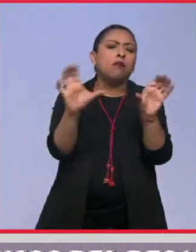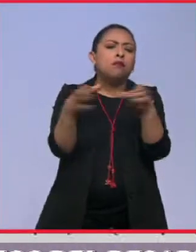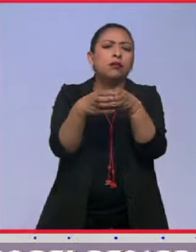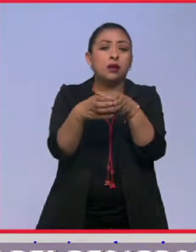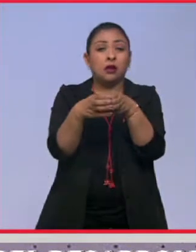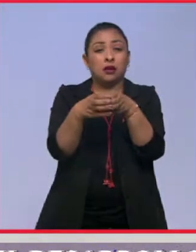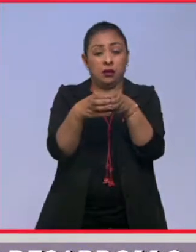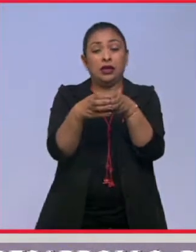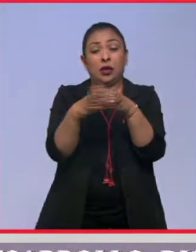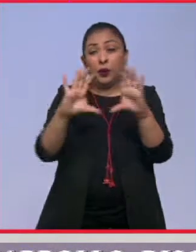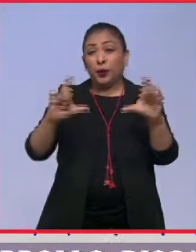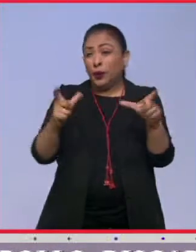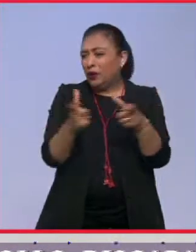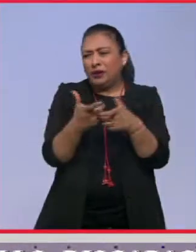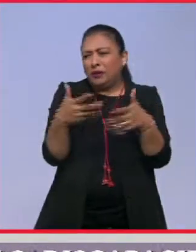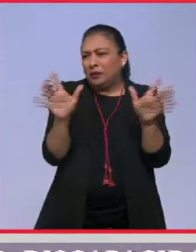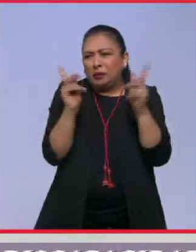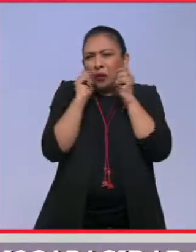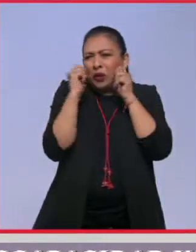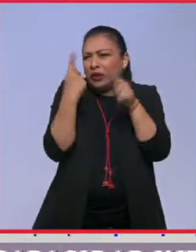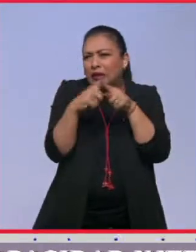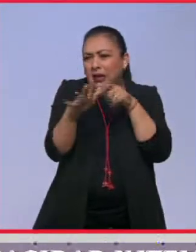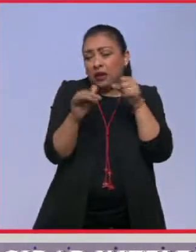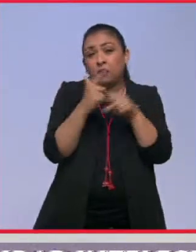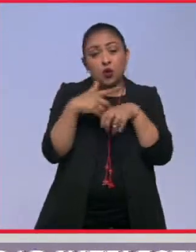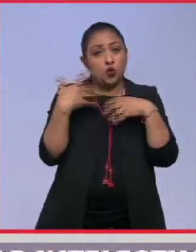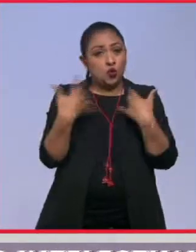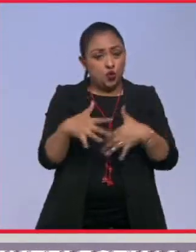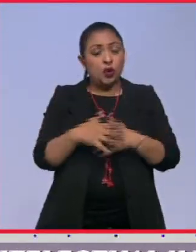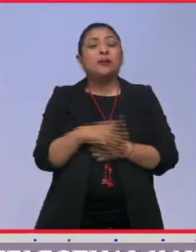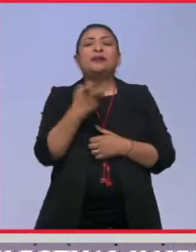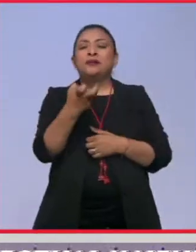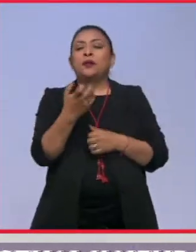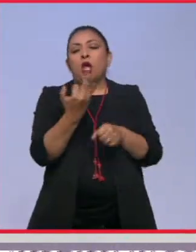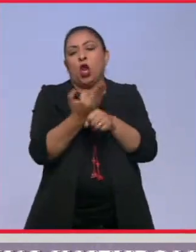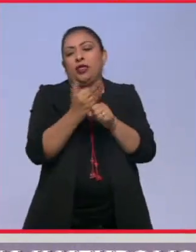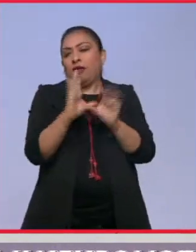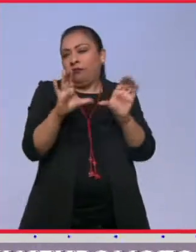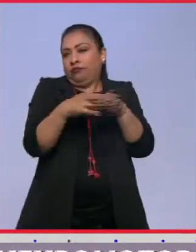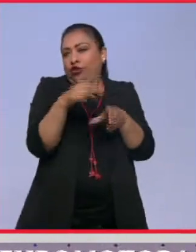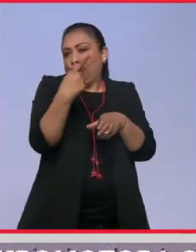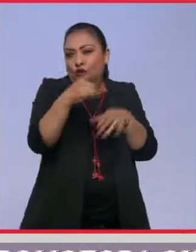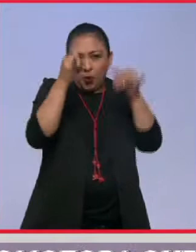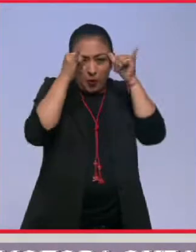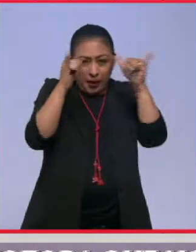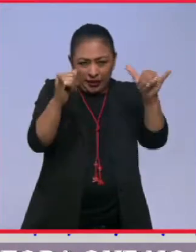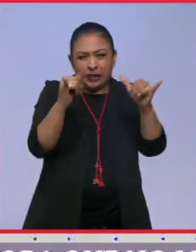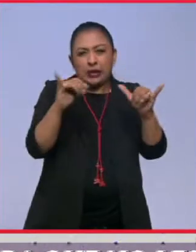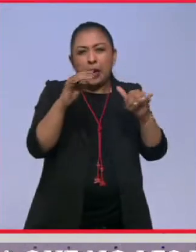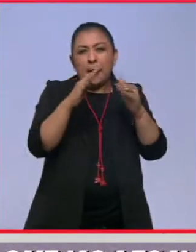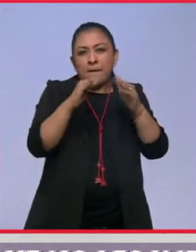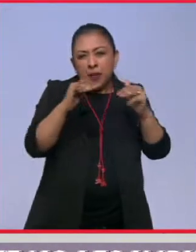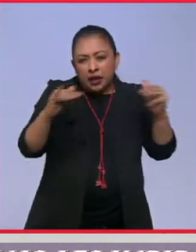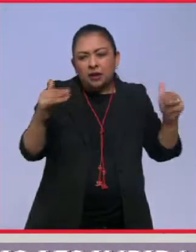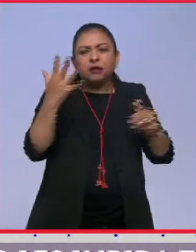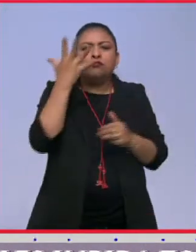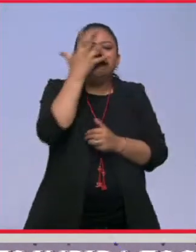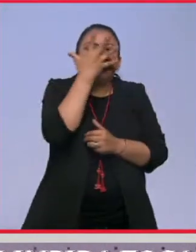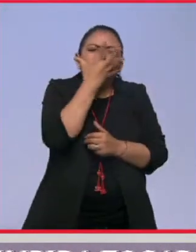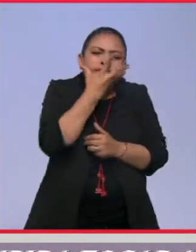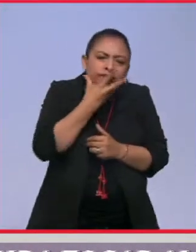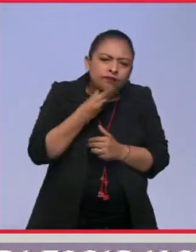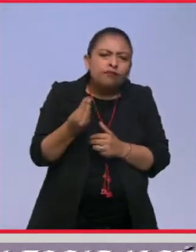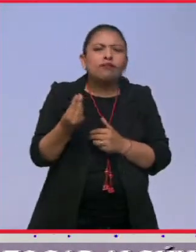manera individual de cualquier animal. Sí, y esto es en el caso de la vaquita marina, que es bellísimo, que es